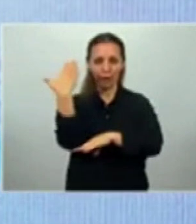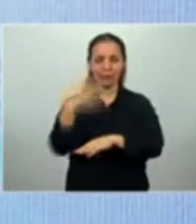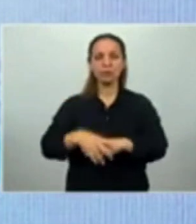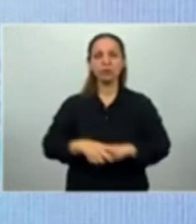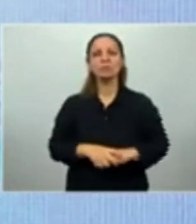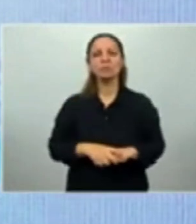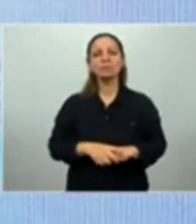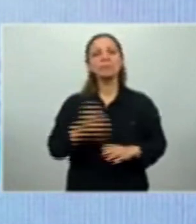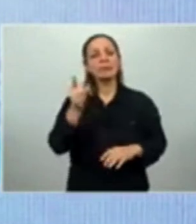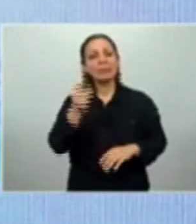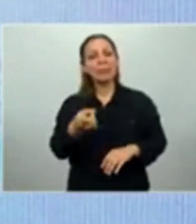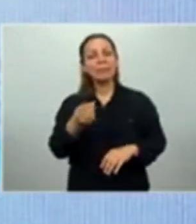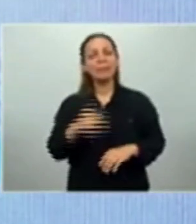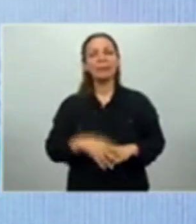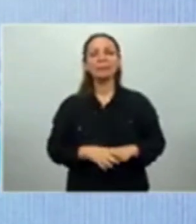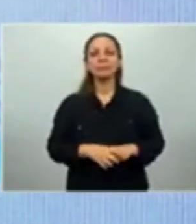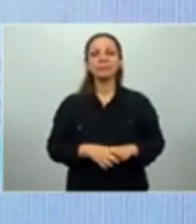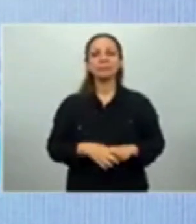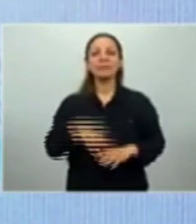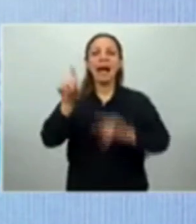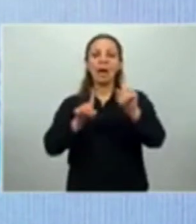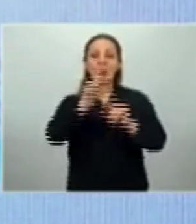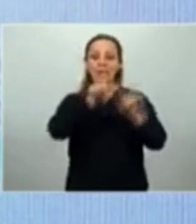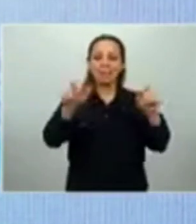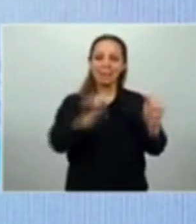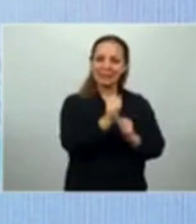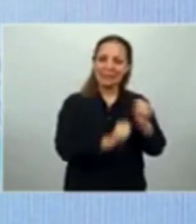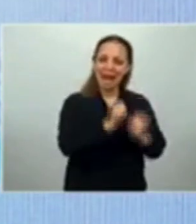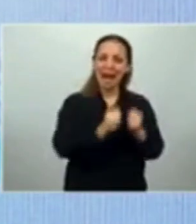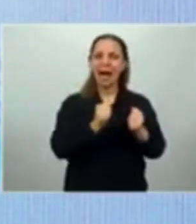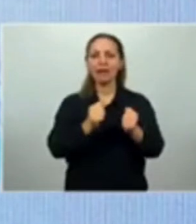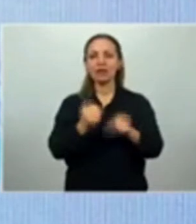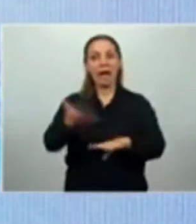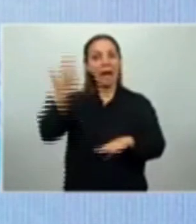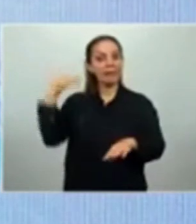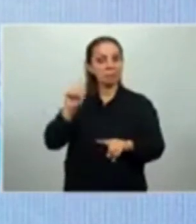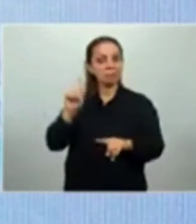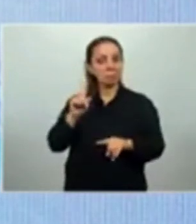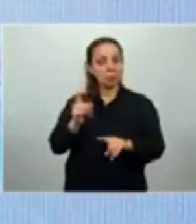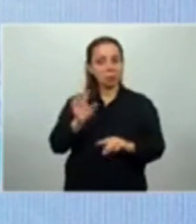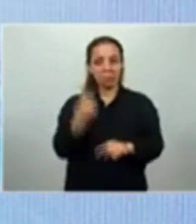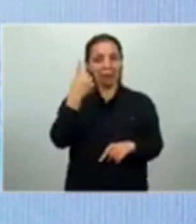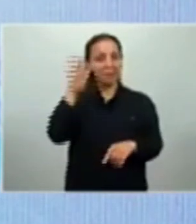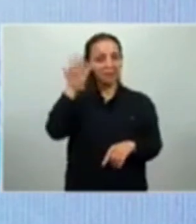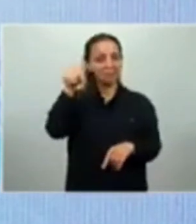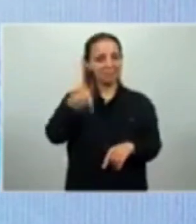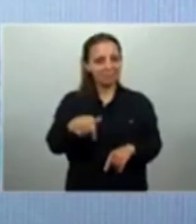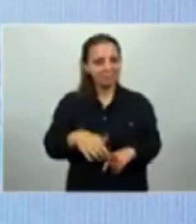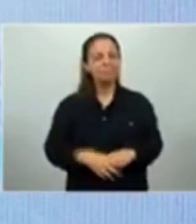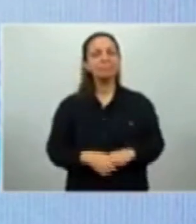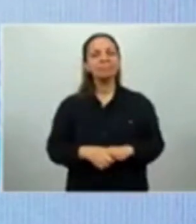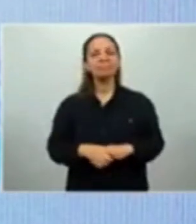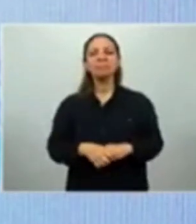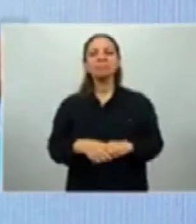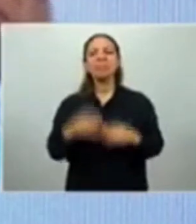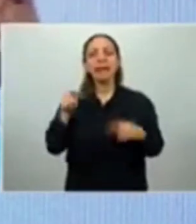se han dado cita a algunos empresarios, a algunos sectores que no habían venido antes, que no nos habían acompañado a otras discusiones